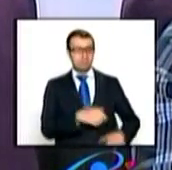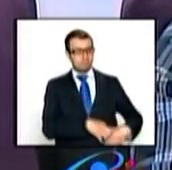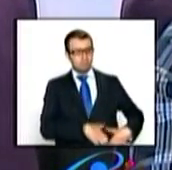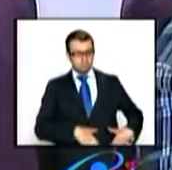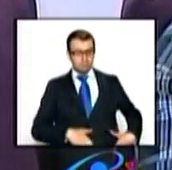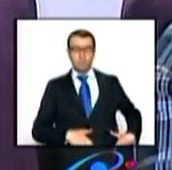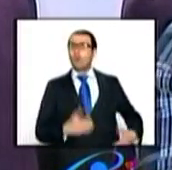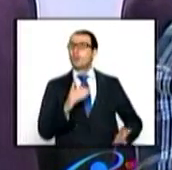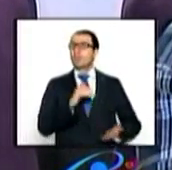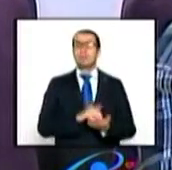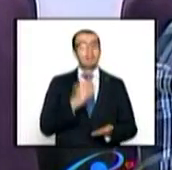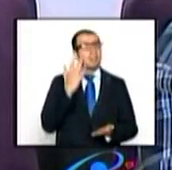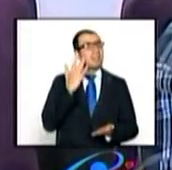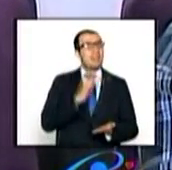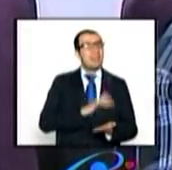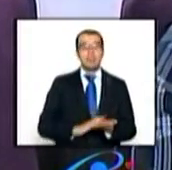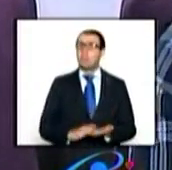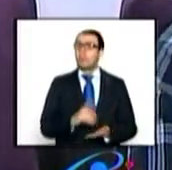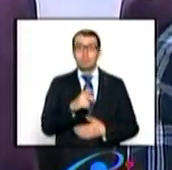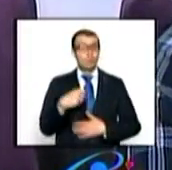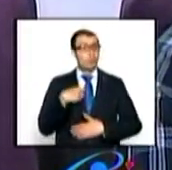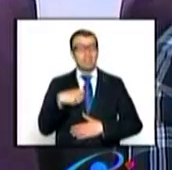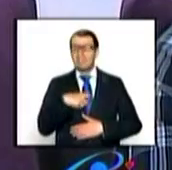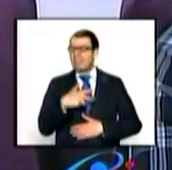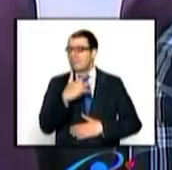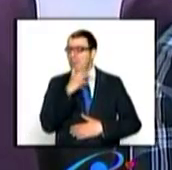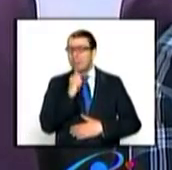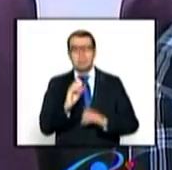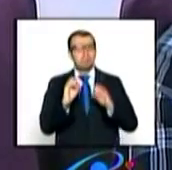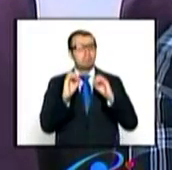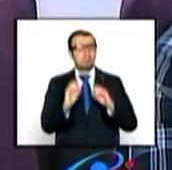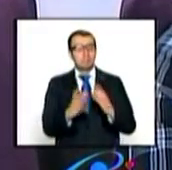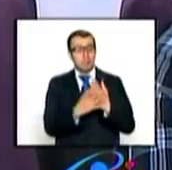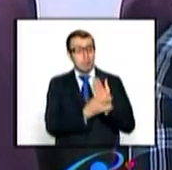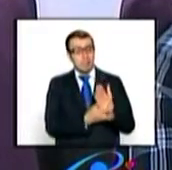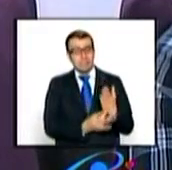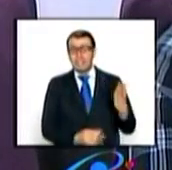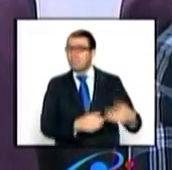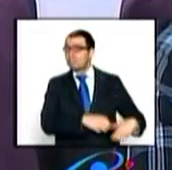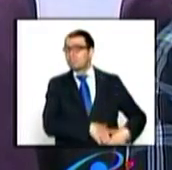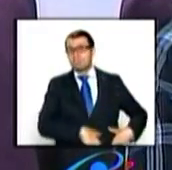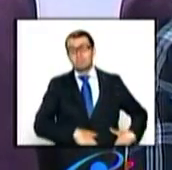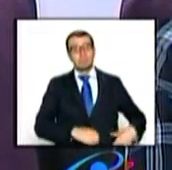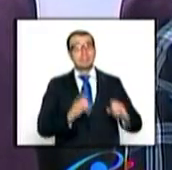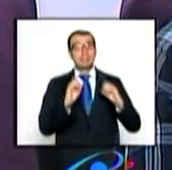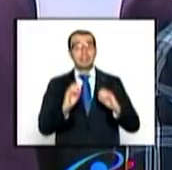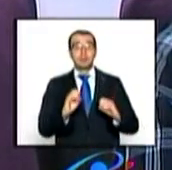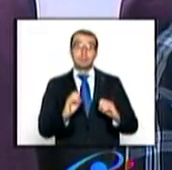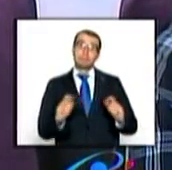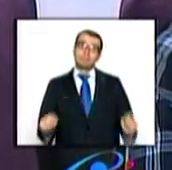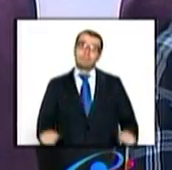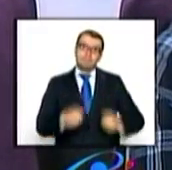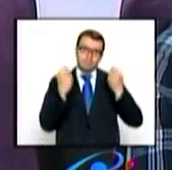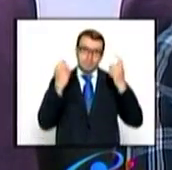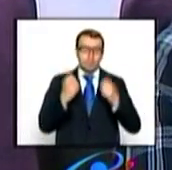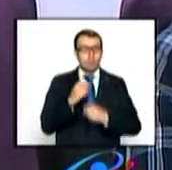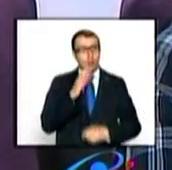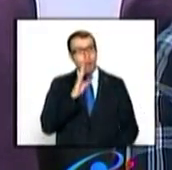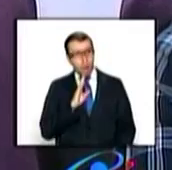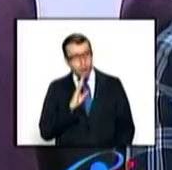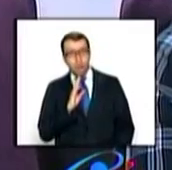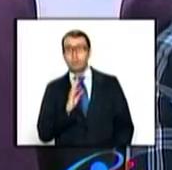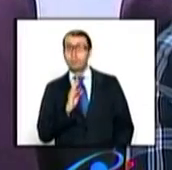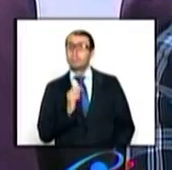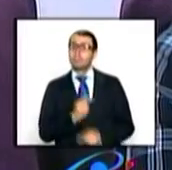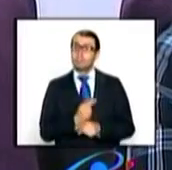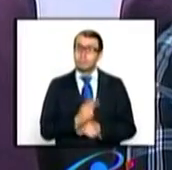sano, no tenía ni siquiera una pequeña zona o área en la cual se evidenciaba hígado graso. Esto me sorprendió mucho porque en